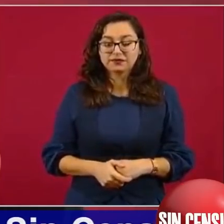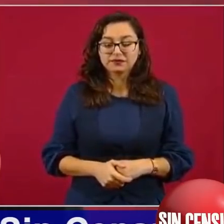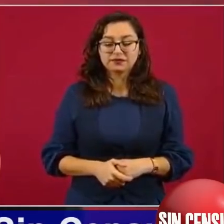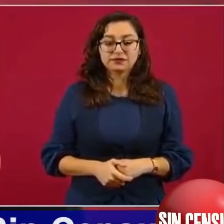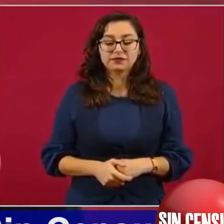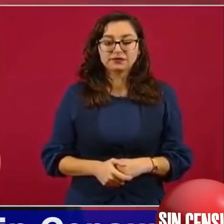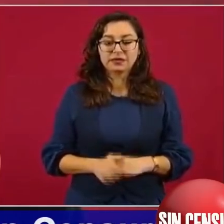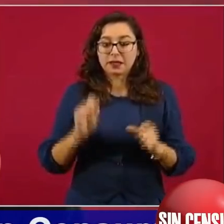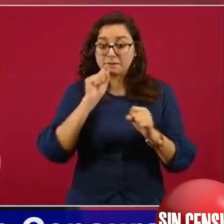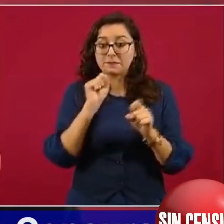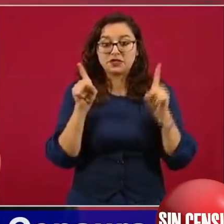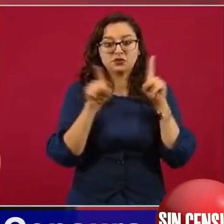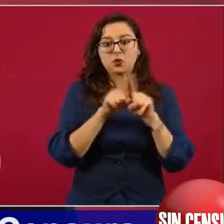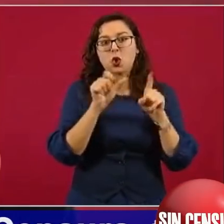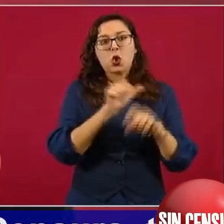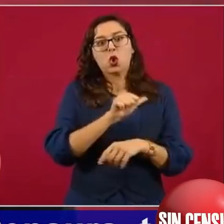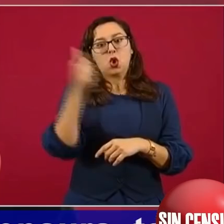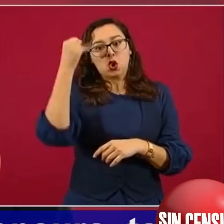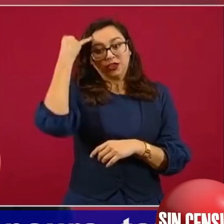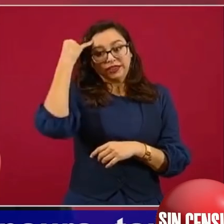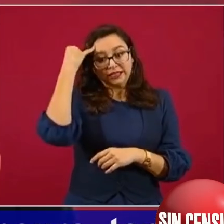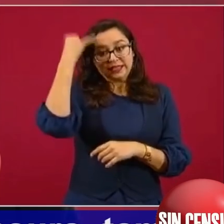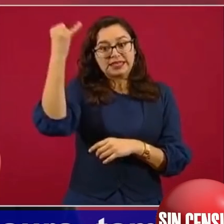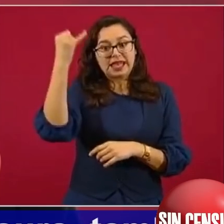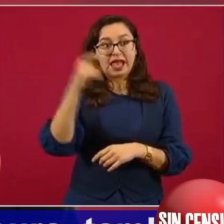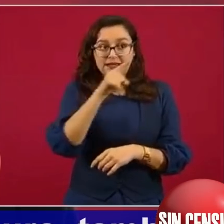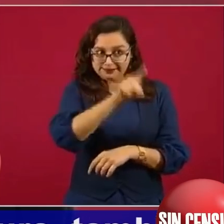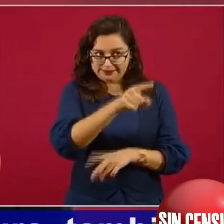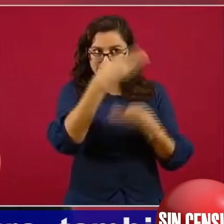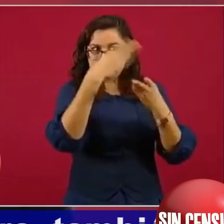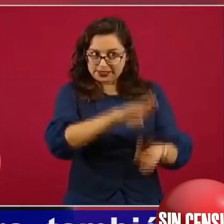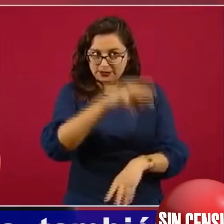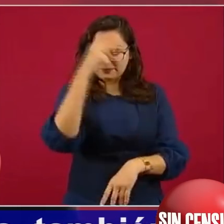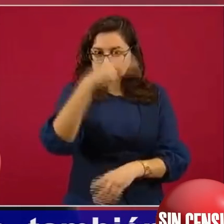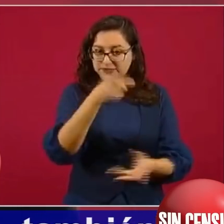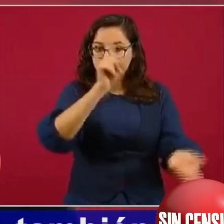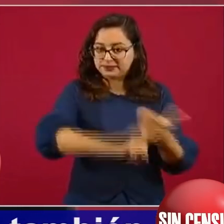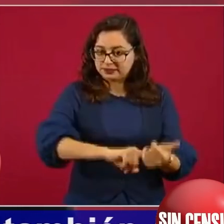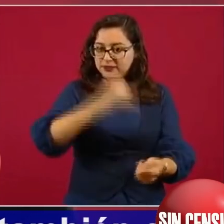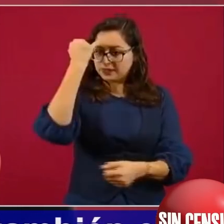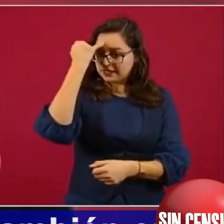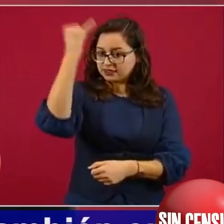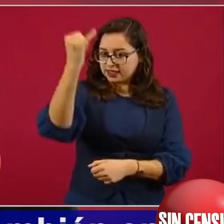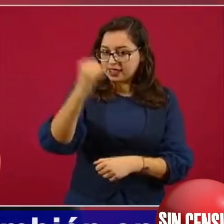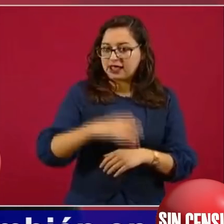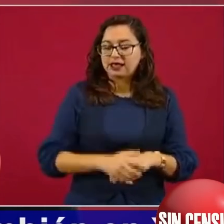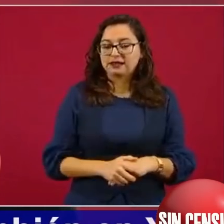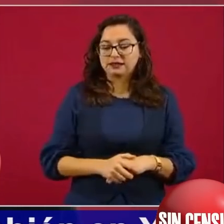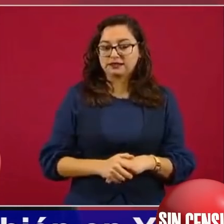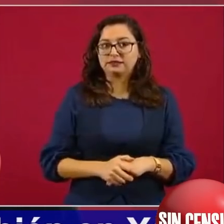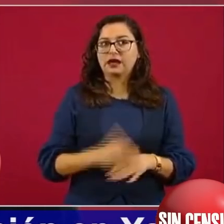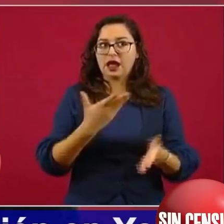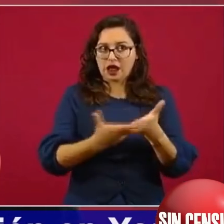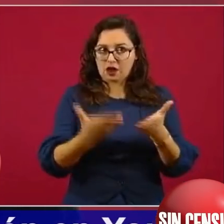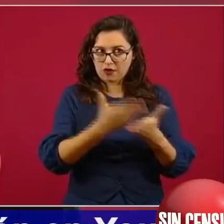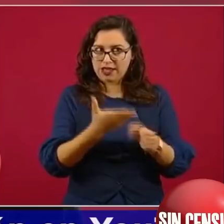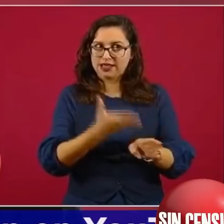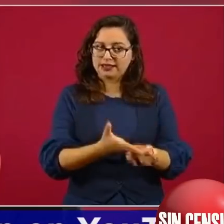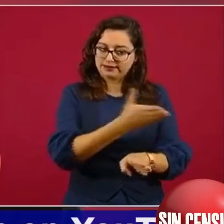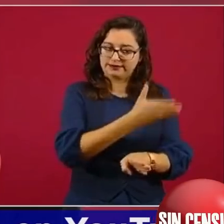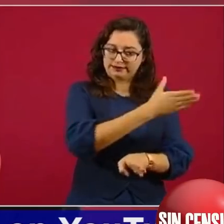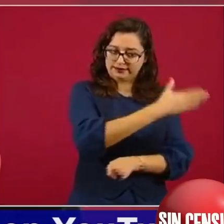ese dogma, ¿no?, de los del Banco de México, de los que están ahora y de sus